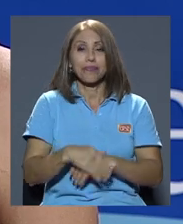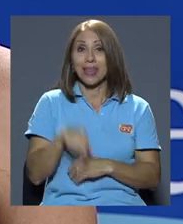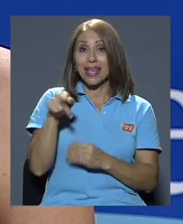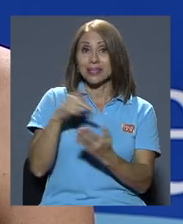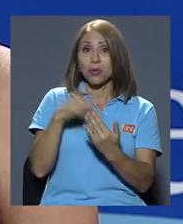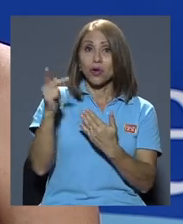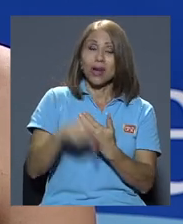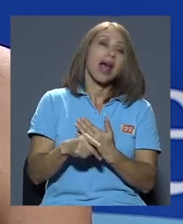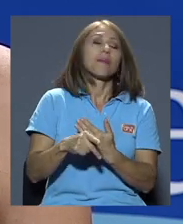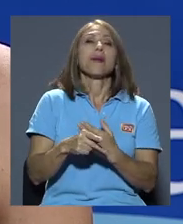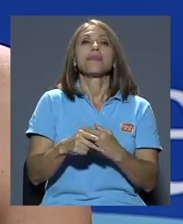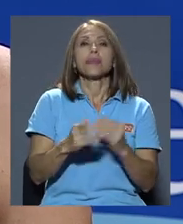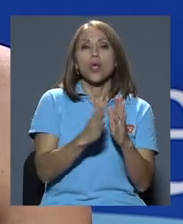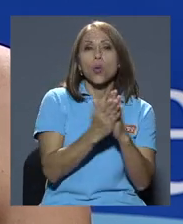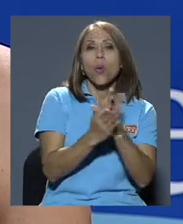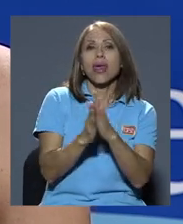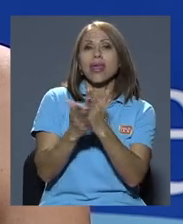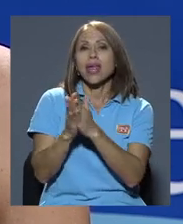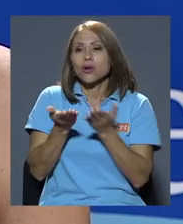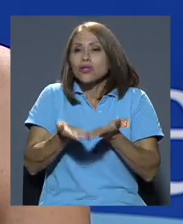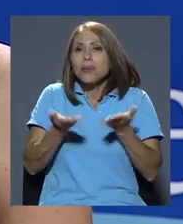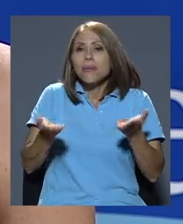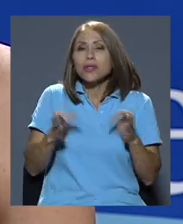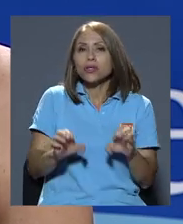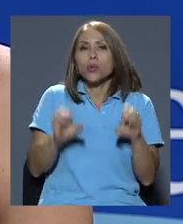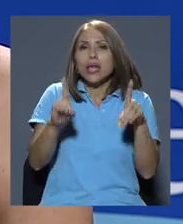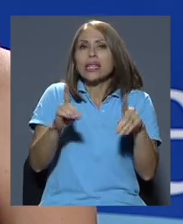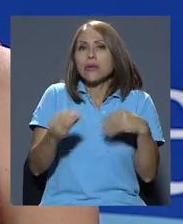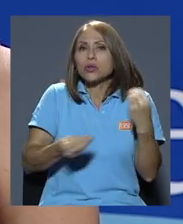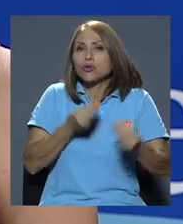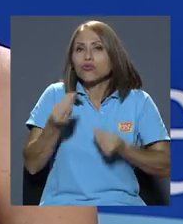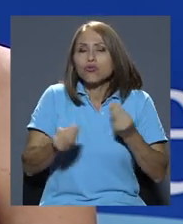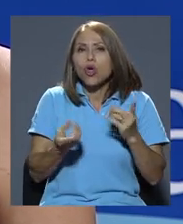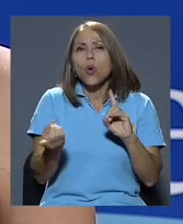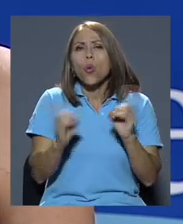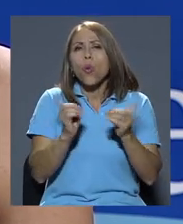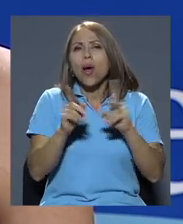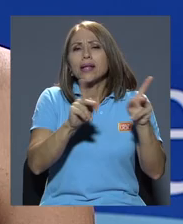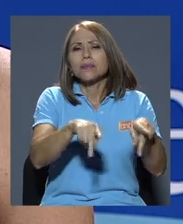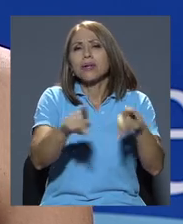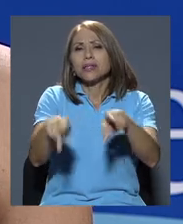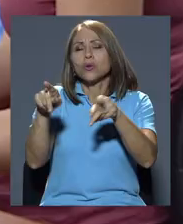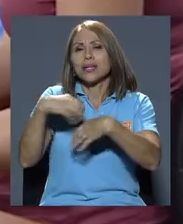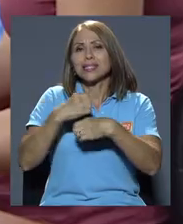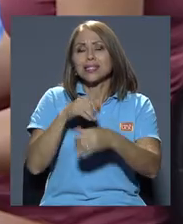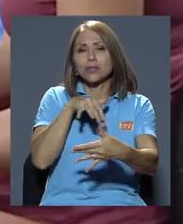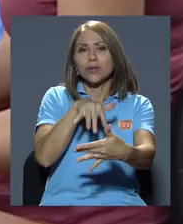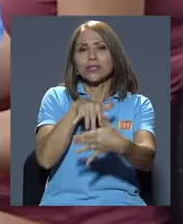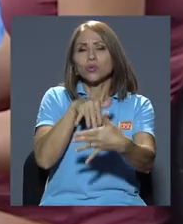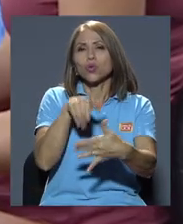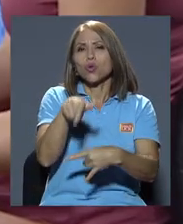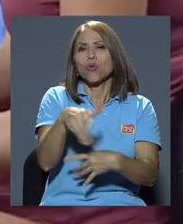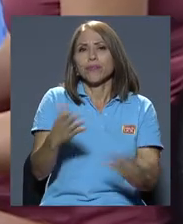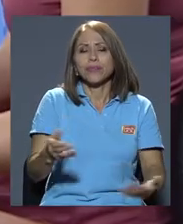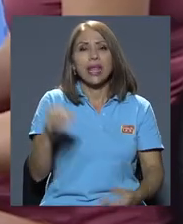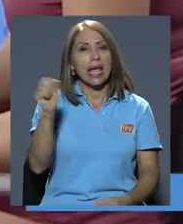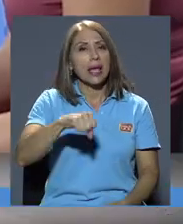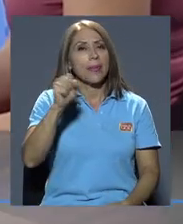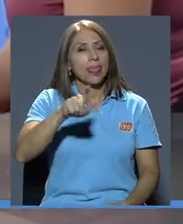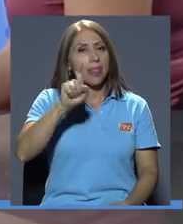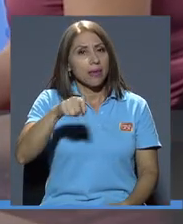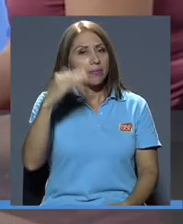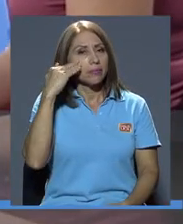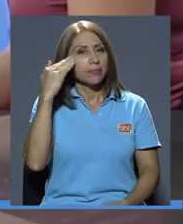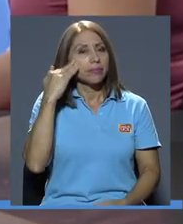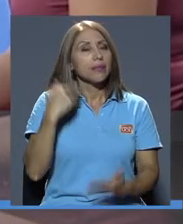verdad de cuadernos e implementos educativos contamos un poco en cual población se llevó a cabo este estudio claro este tenemos que tener en cuenta